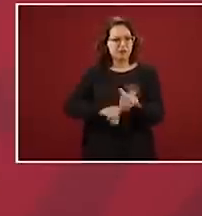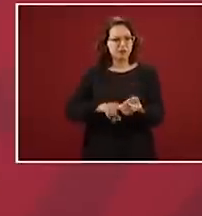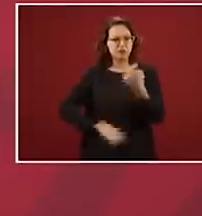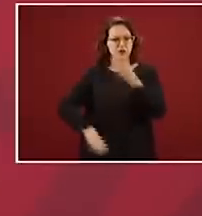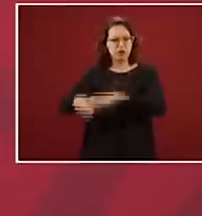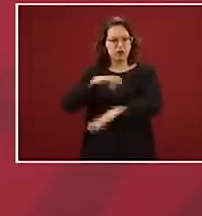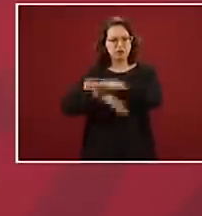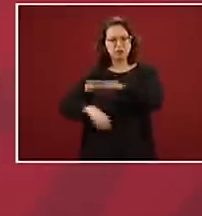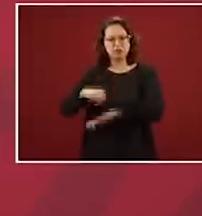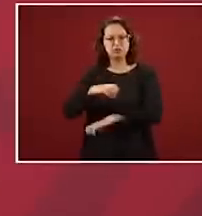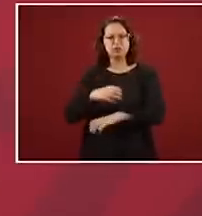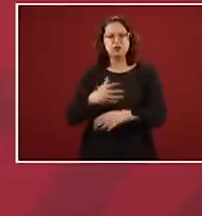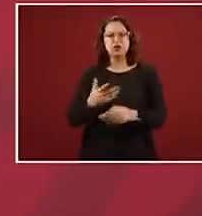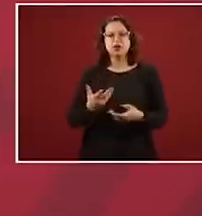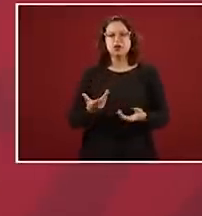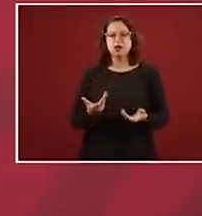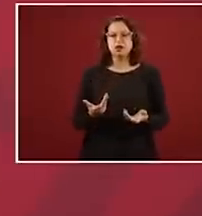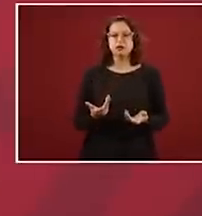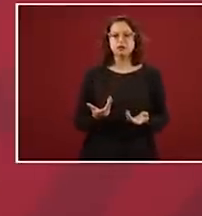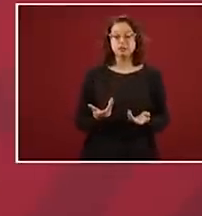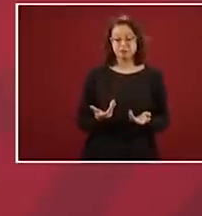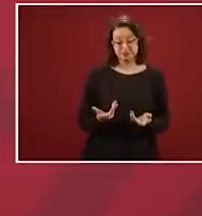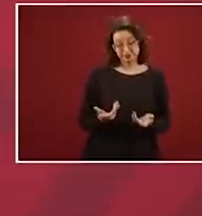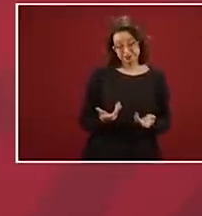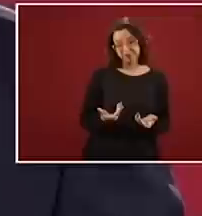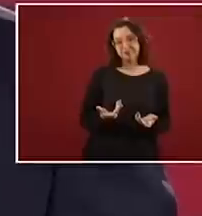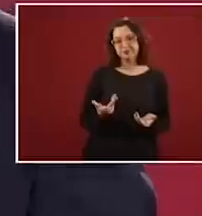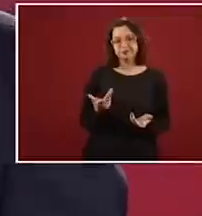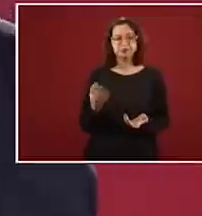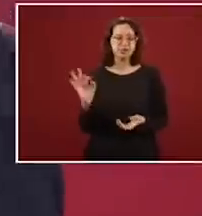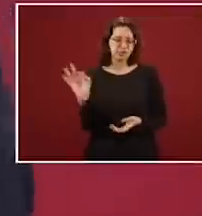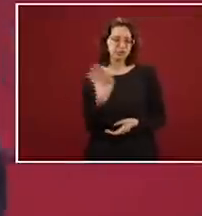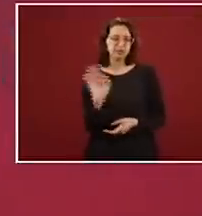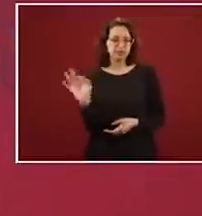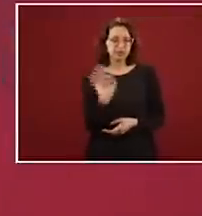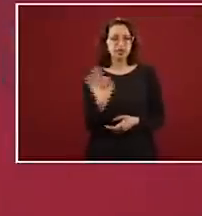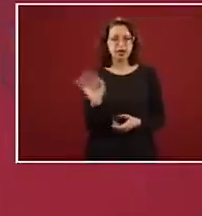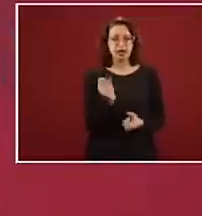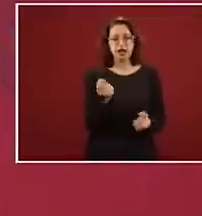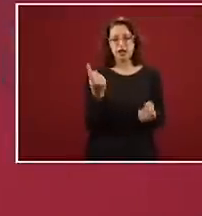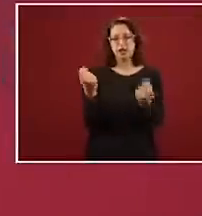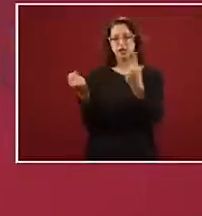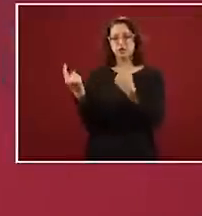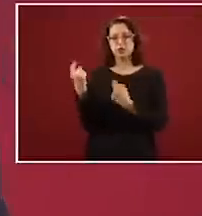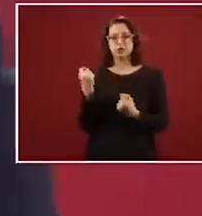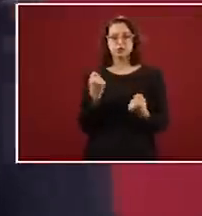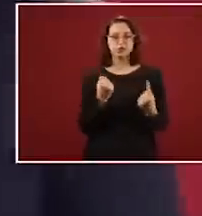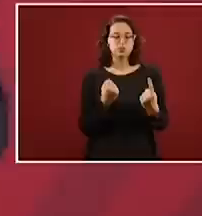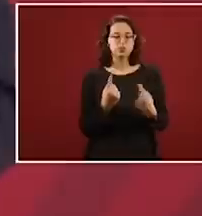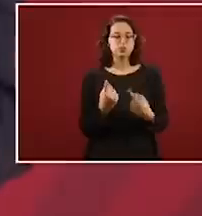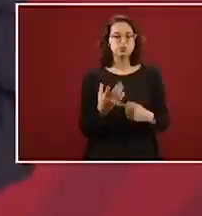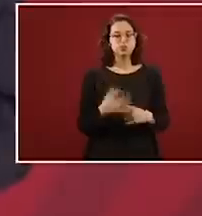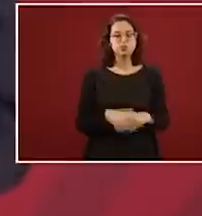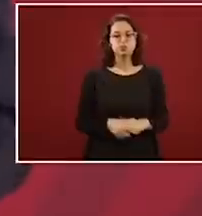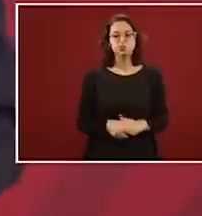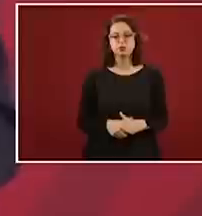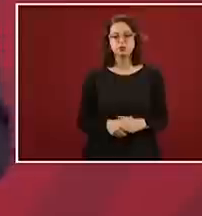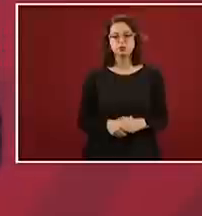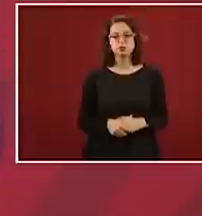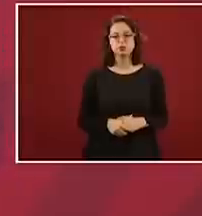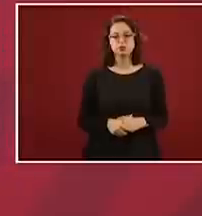No, bueno, sí, con algunos. ¿Con quién, presidente? Todavía en